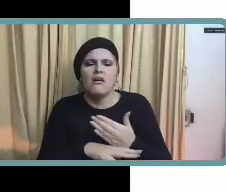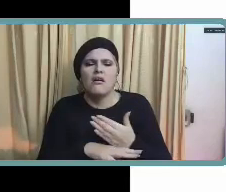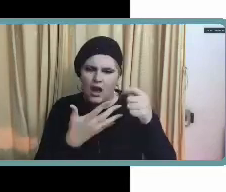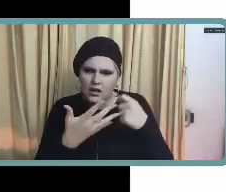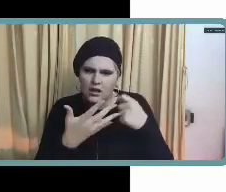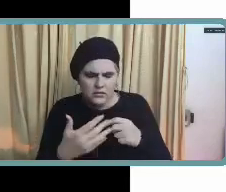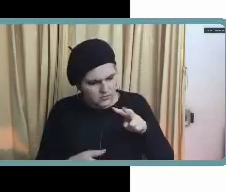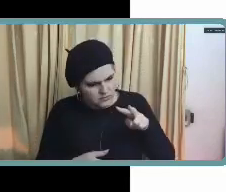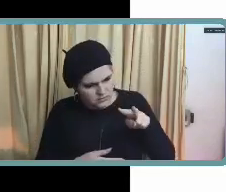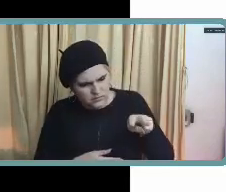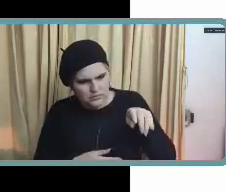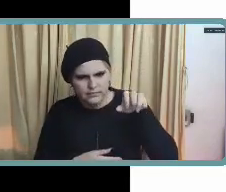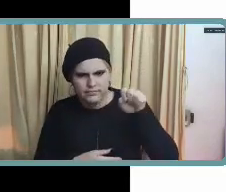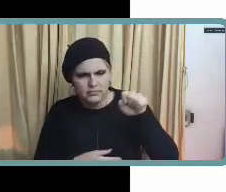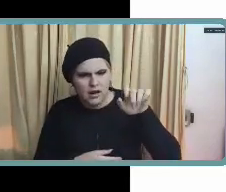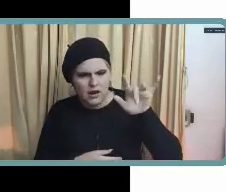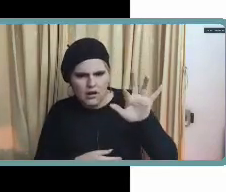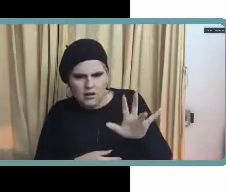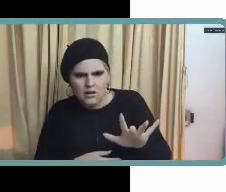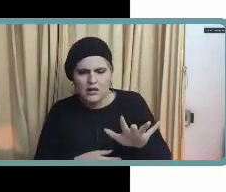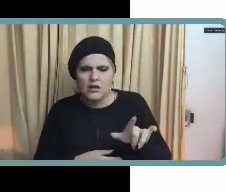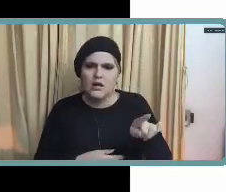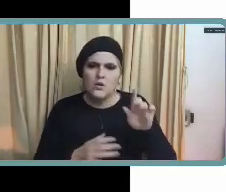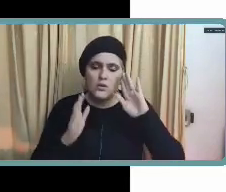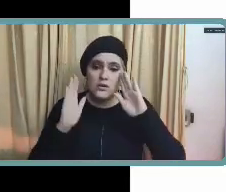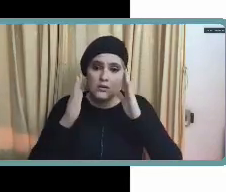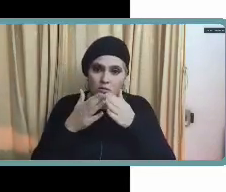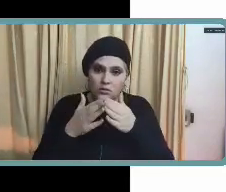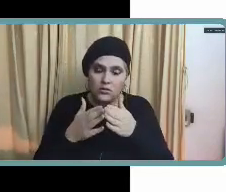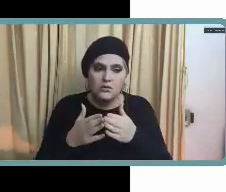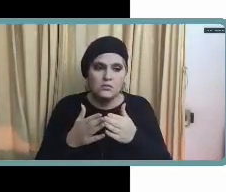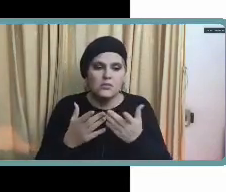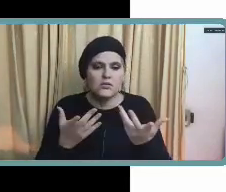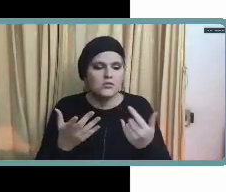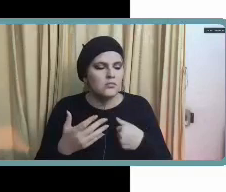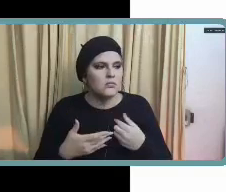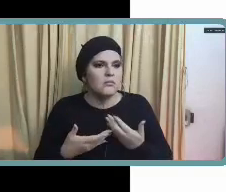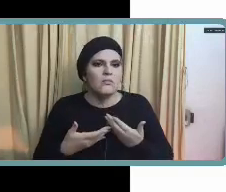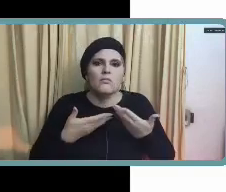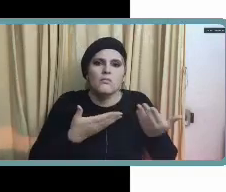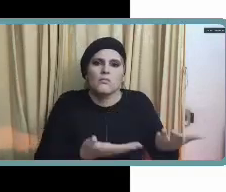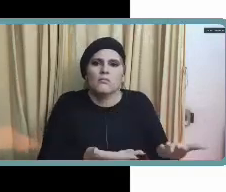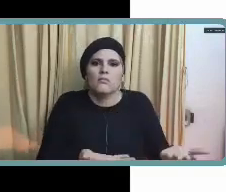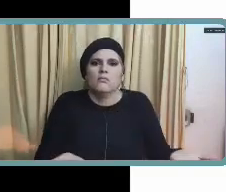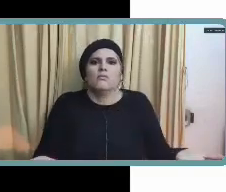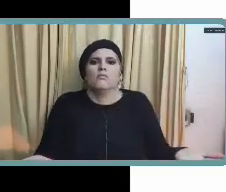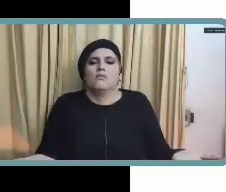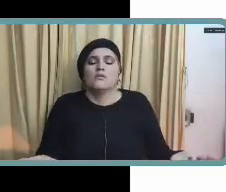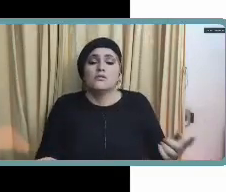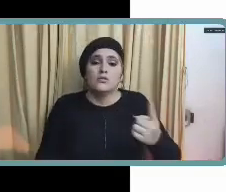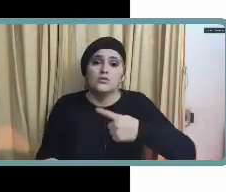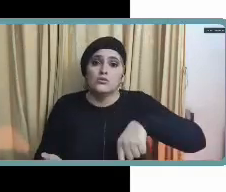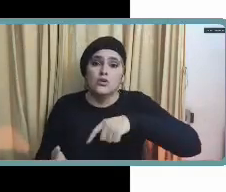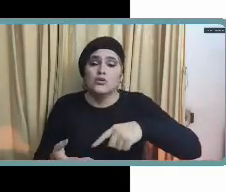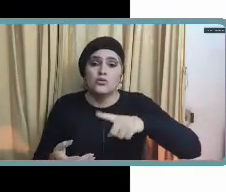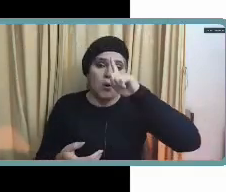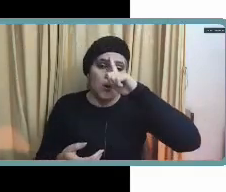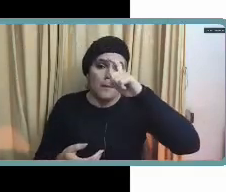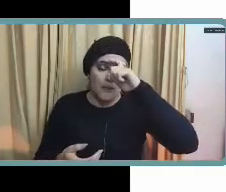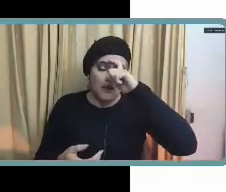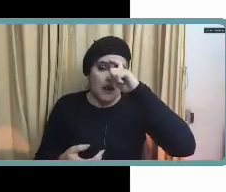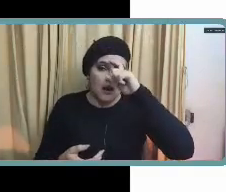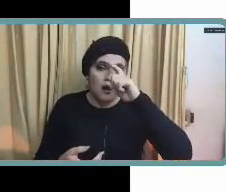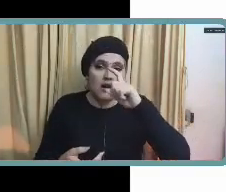iniciar si no tenemos algo que entregar. Por eso nosotros como Hospital Gustavo Fricke postulamos un proyecto de